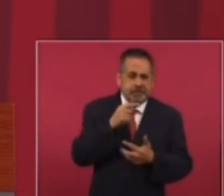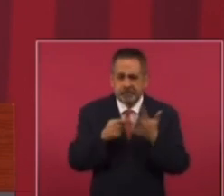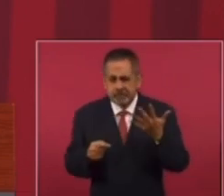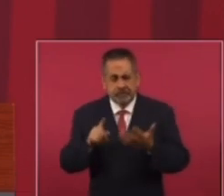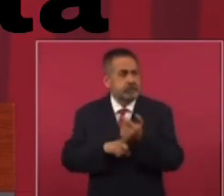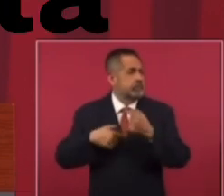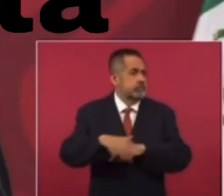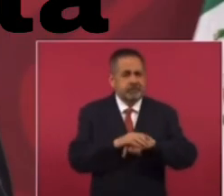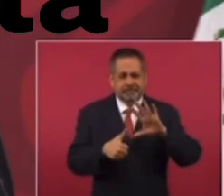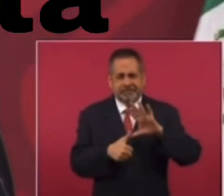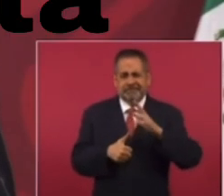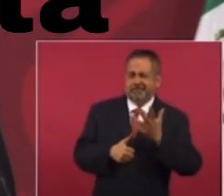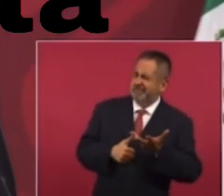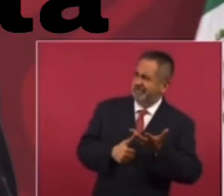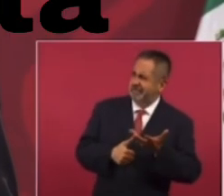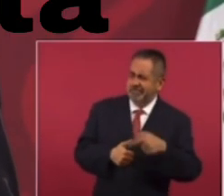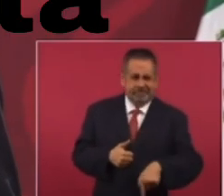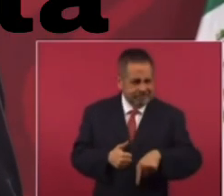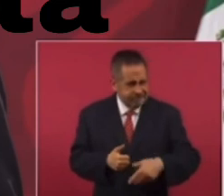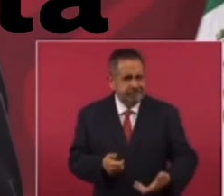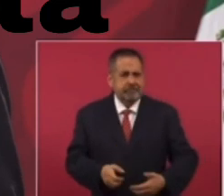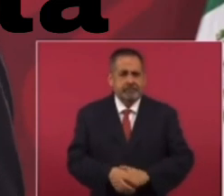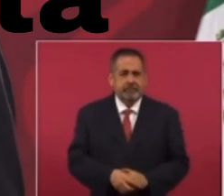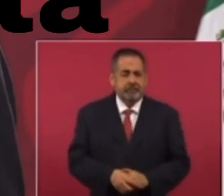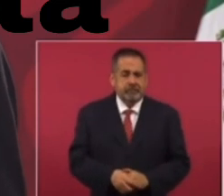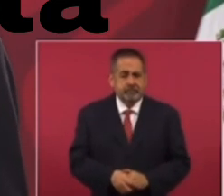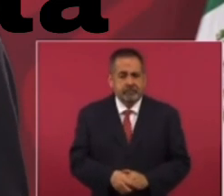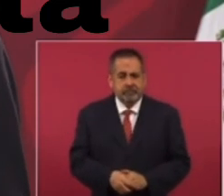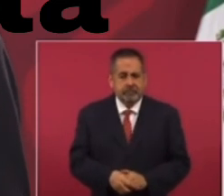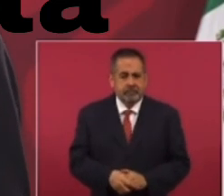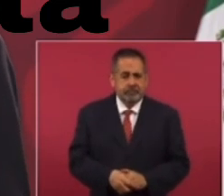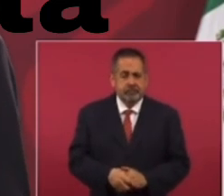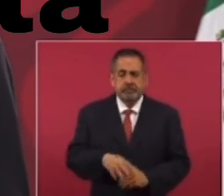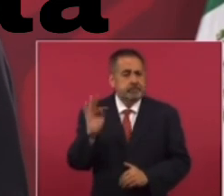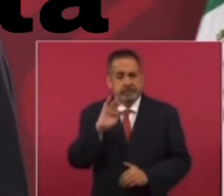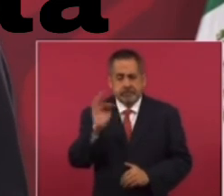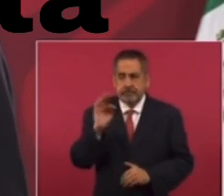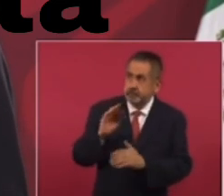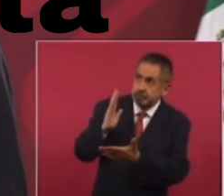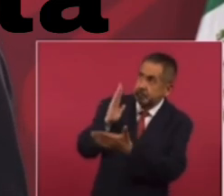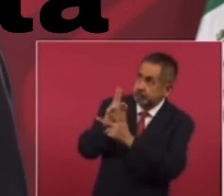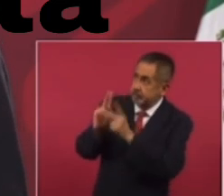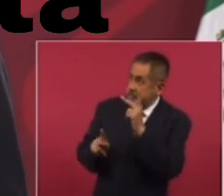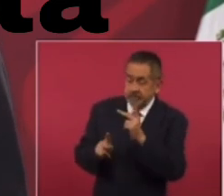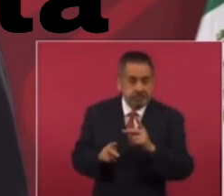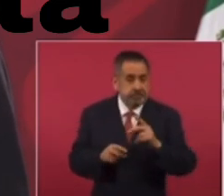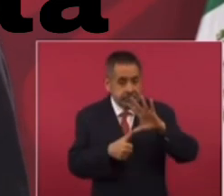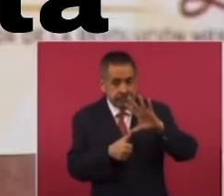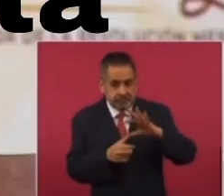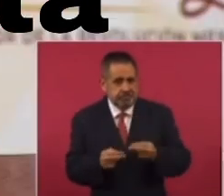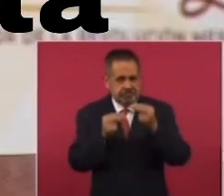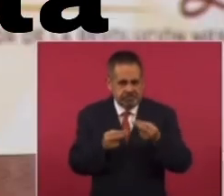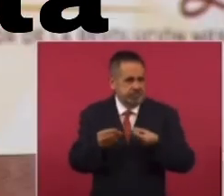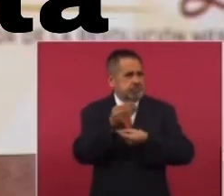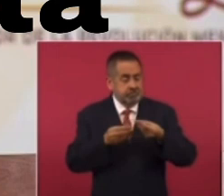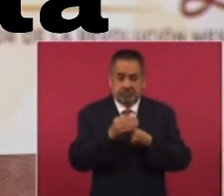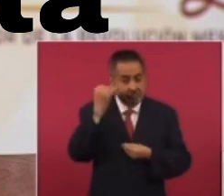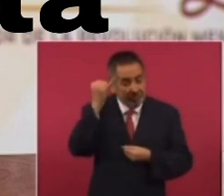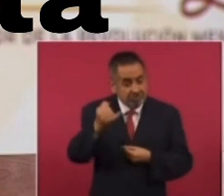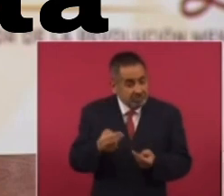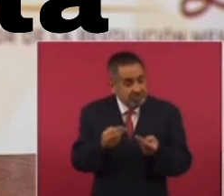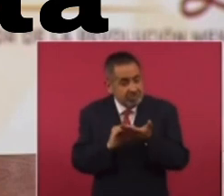cuando algún boxeador mexicano gana alguna buena pelea como el Canelo que sea a que está ahí presente aprovechándose y